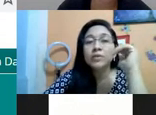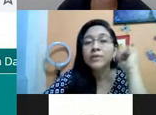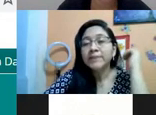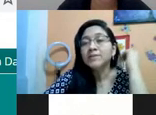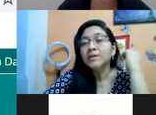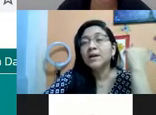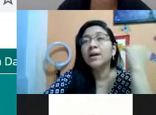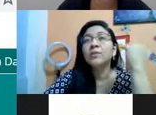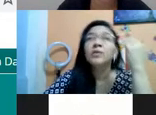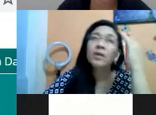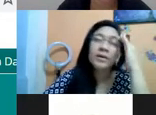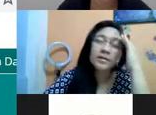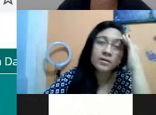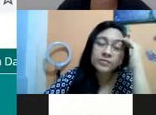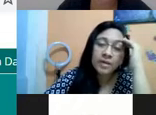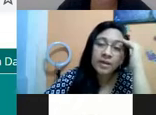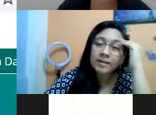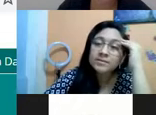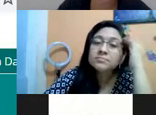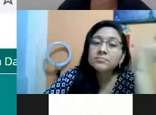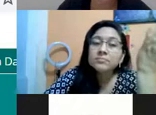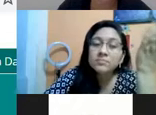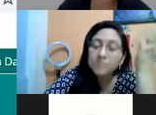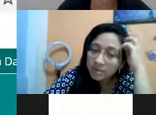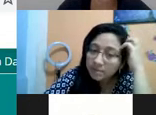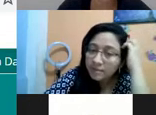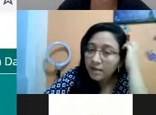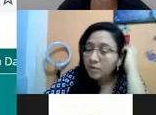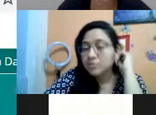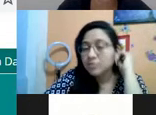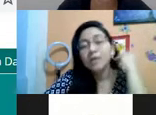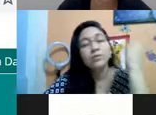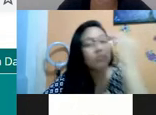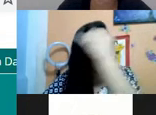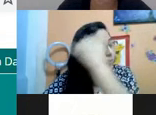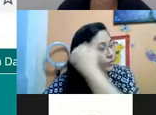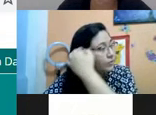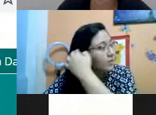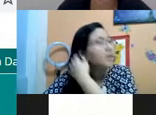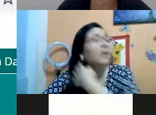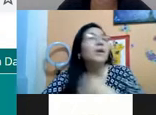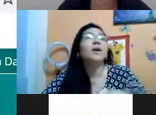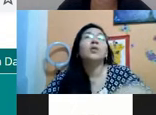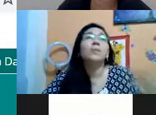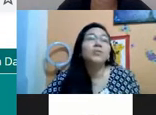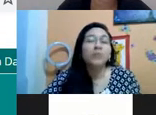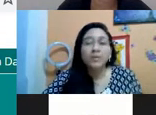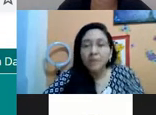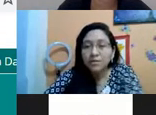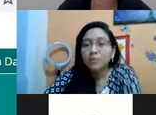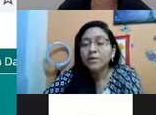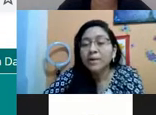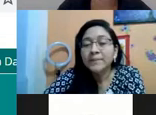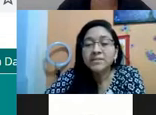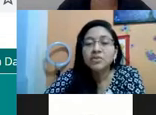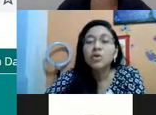recomiendo idearse algo que a ustedes tengan conocimiento, les guste, en algún momento hayan dado